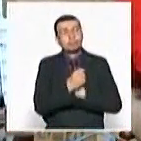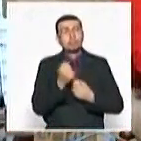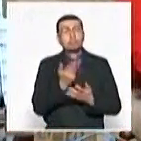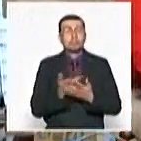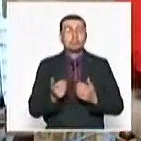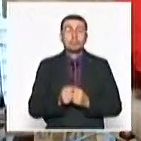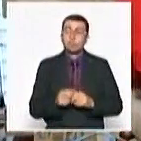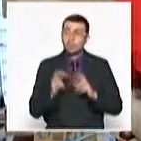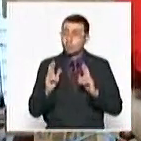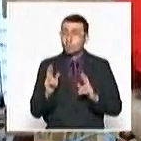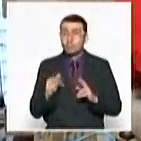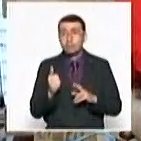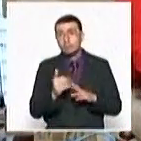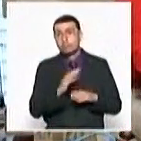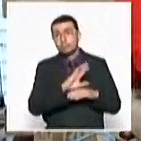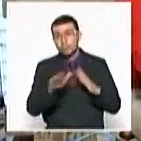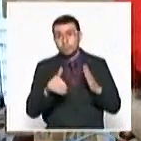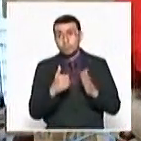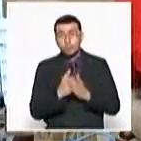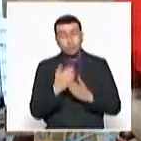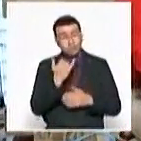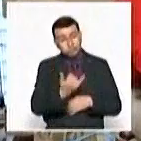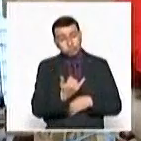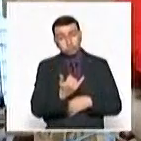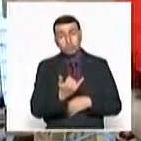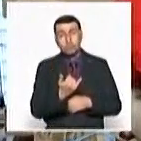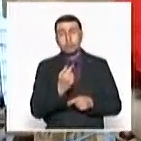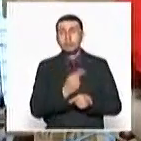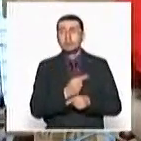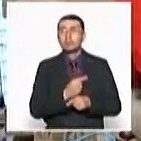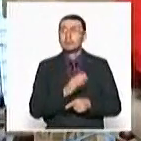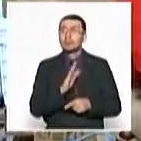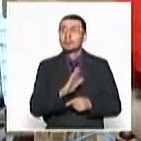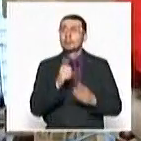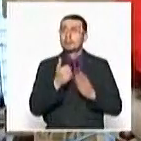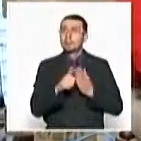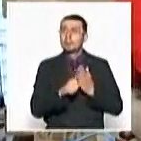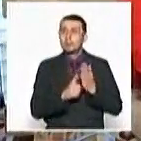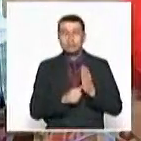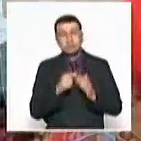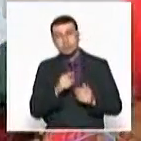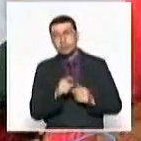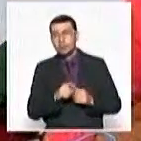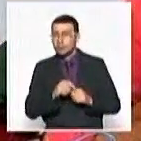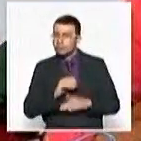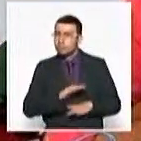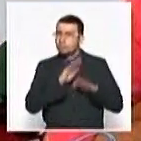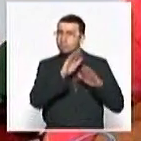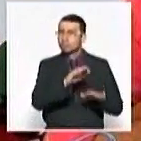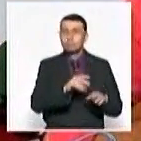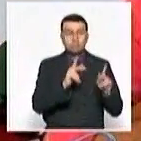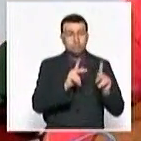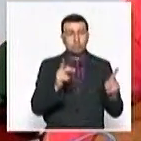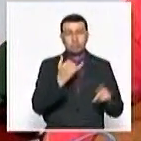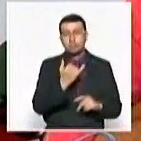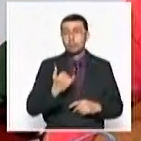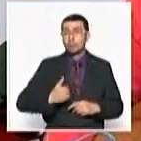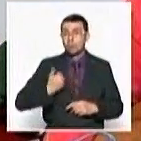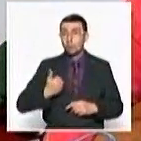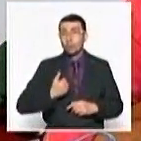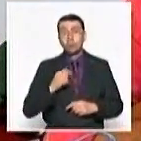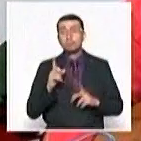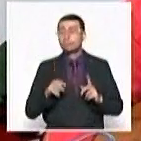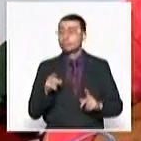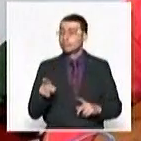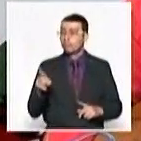Ojalá todos ustedes vean en estos programas la representación también de las personas jóvenes a través de Santiago